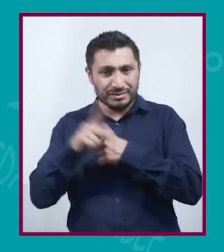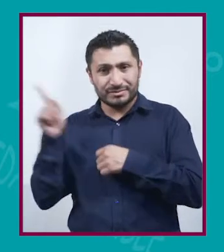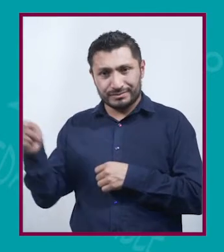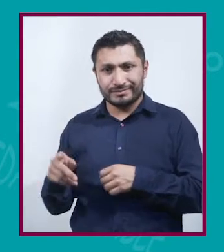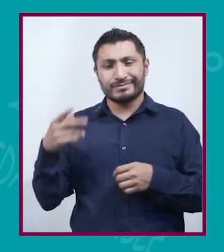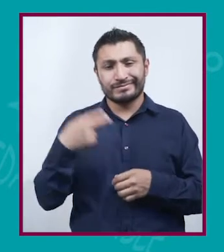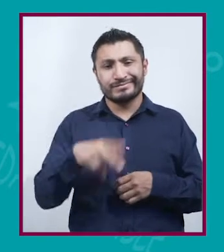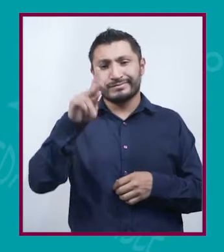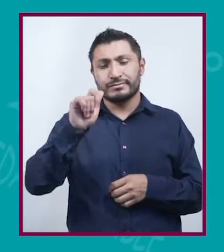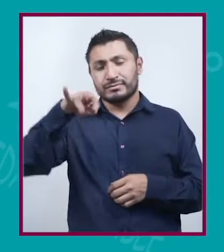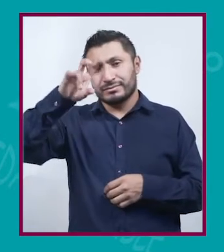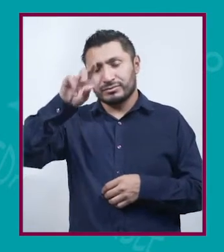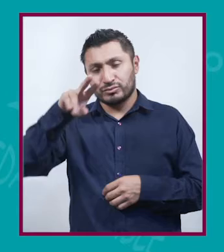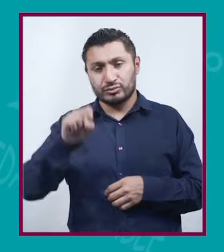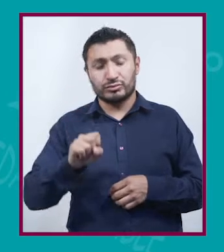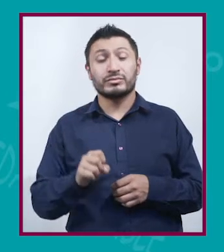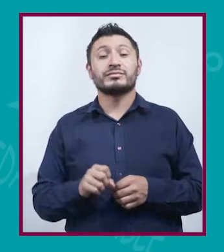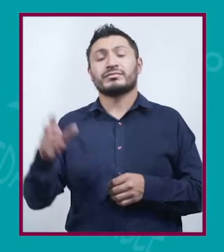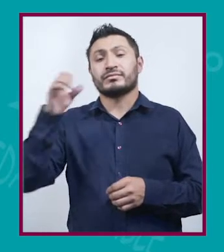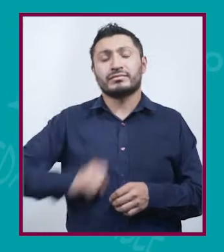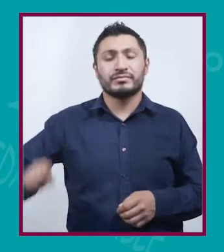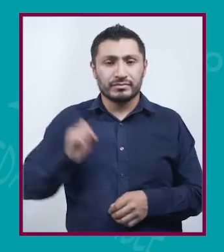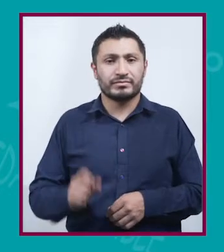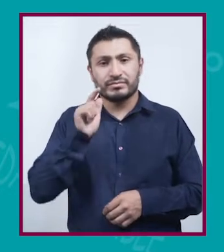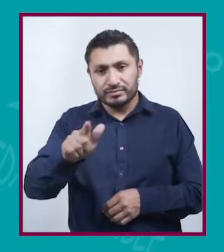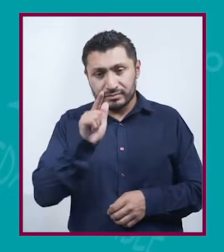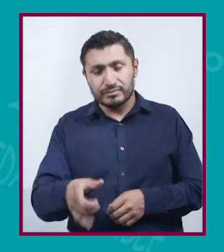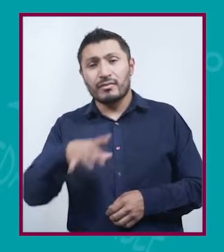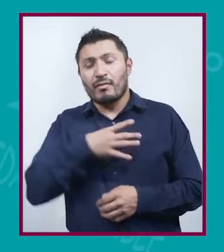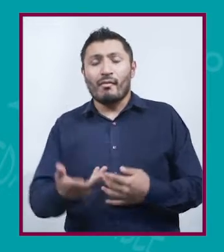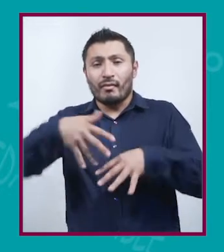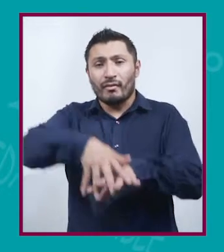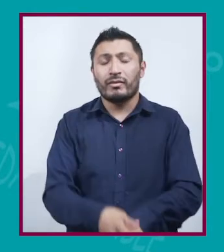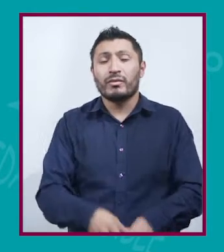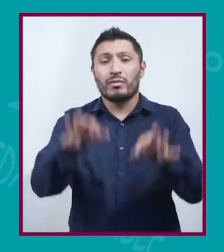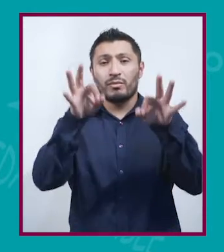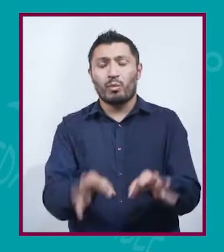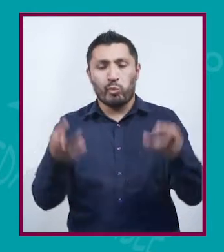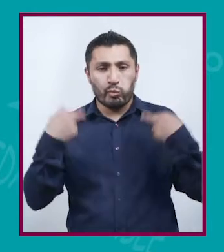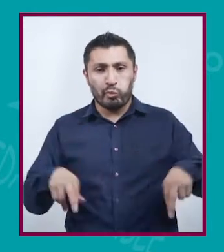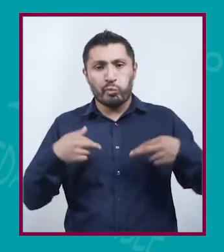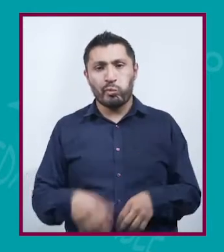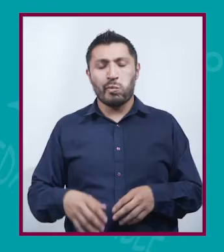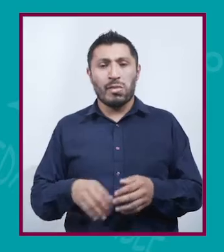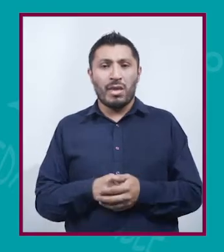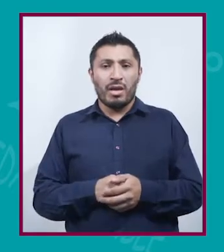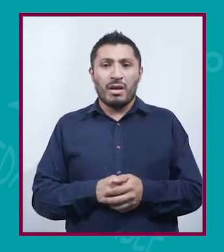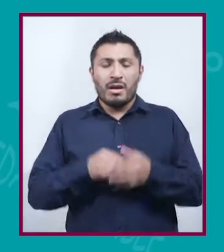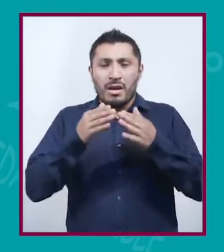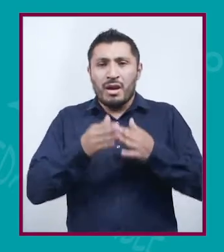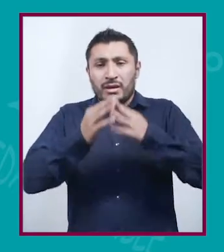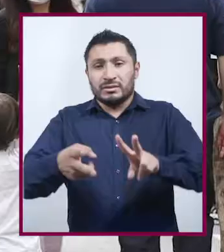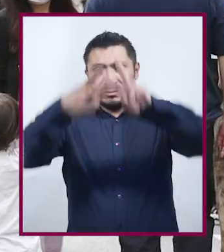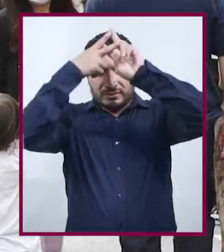llamó pantaloons. A partir del siglo XVII se incluyó como prenda en el uniforme de marineros. El nuevo